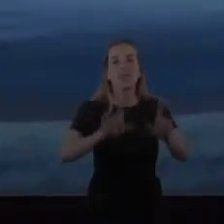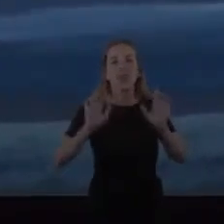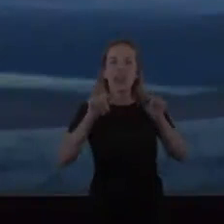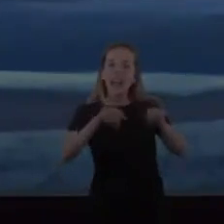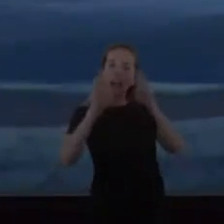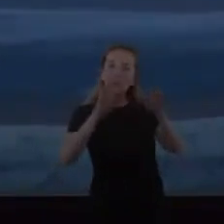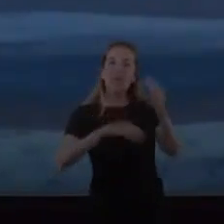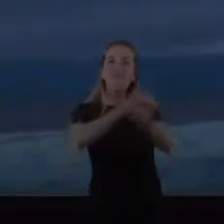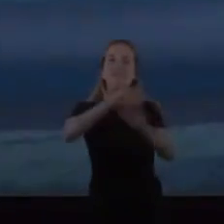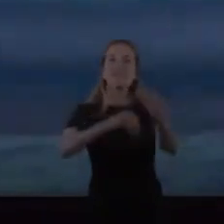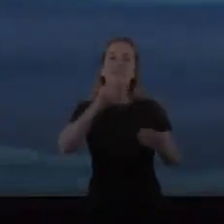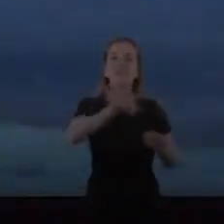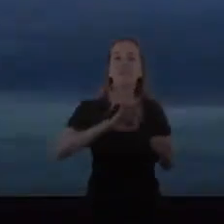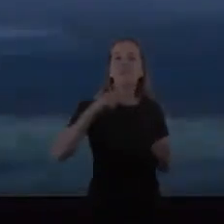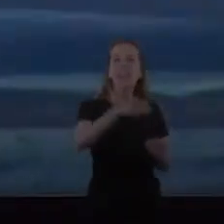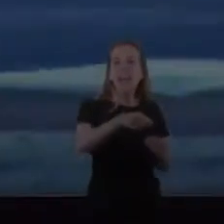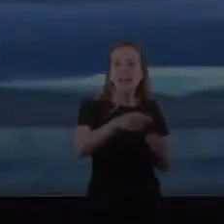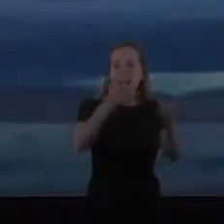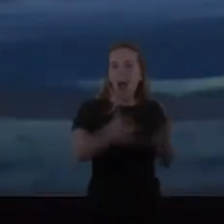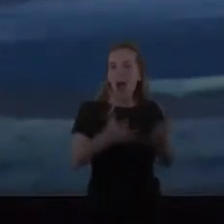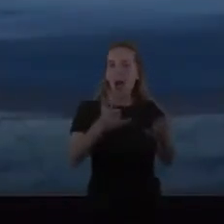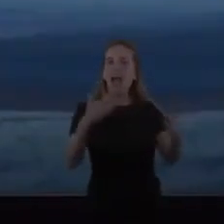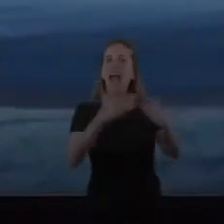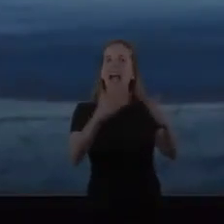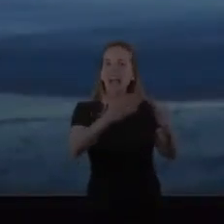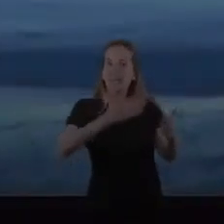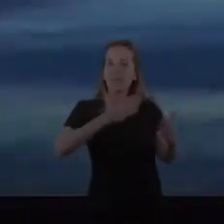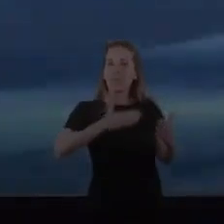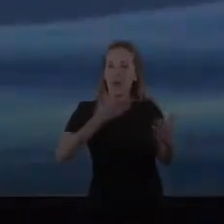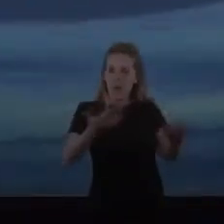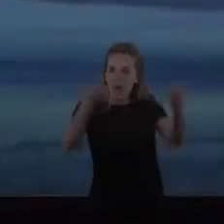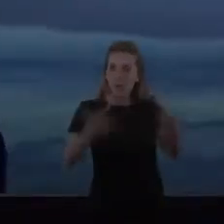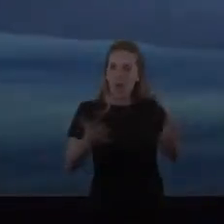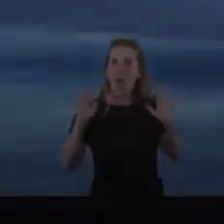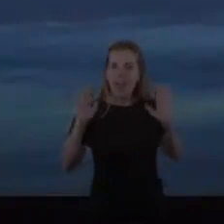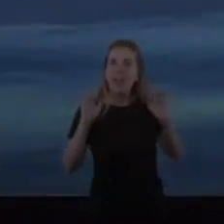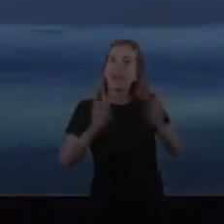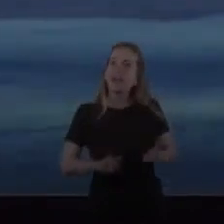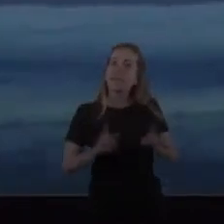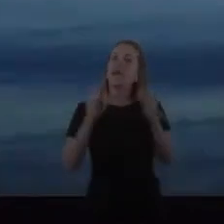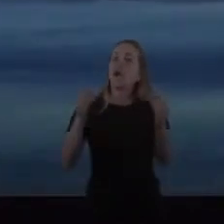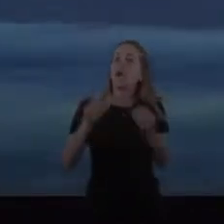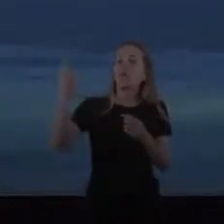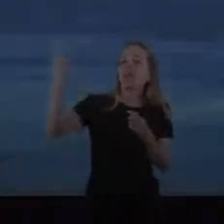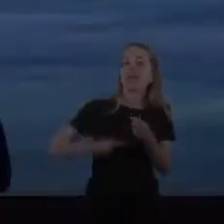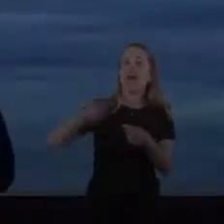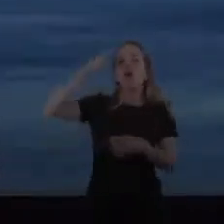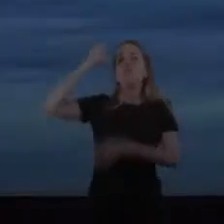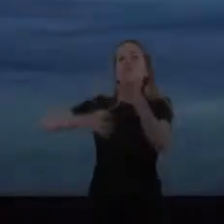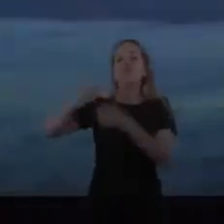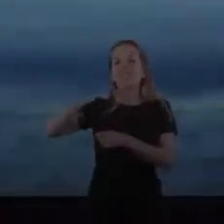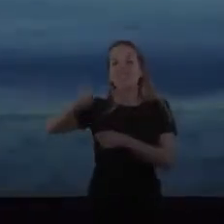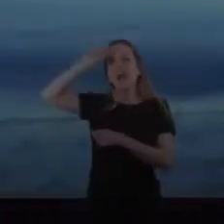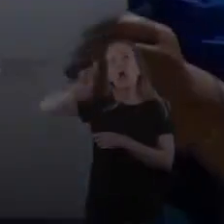familias que están pudiendo acceder a una casa. Cumplir también con un mandato judicial que le dijo